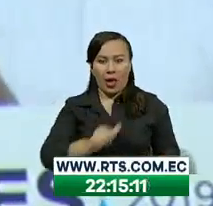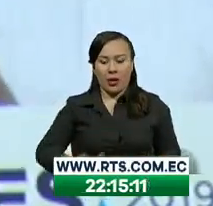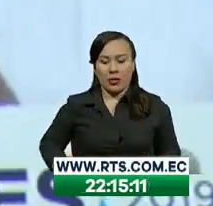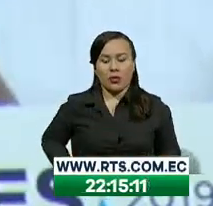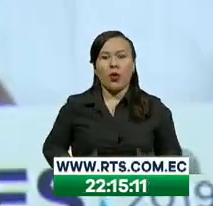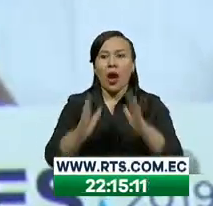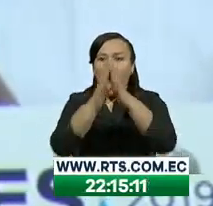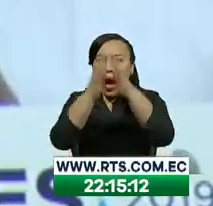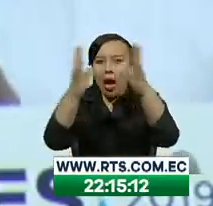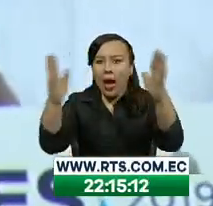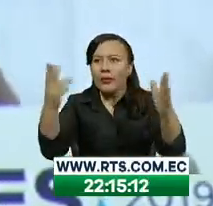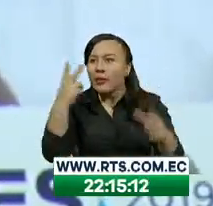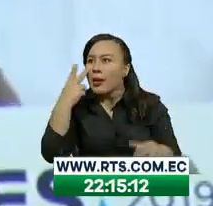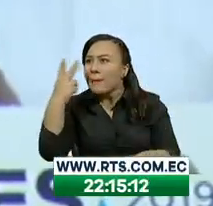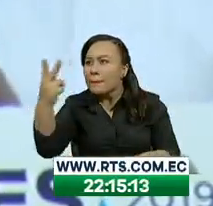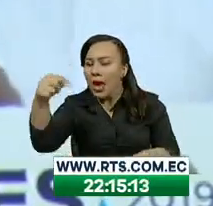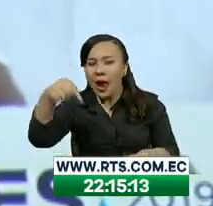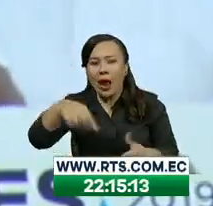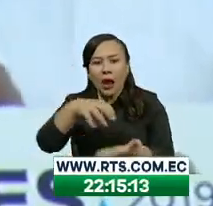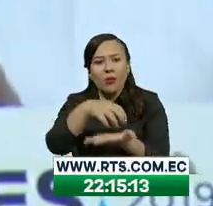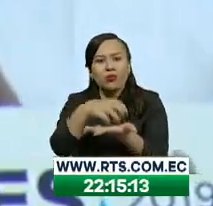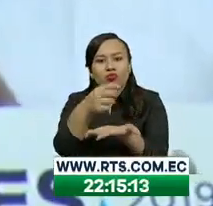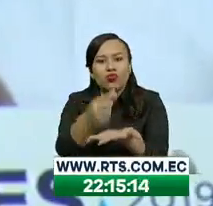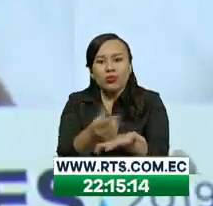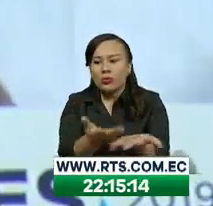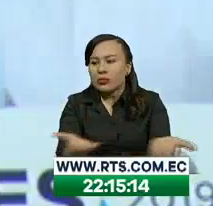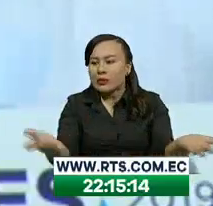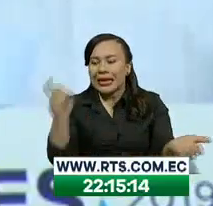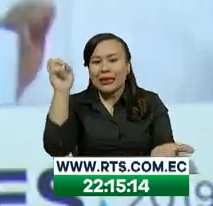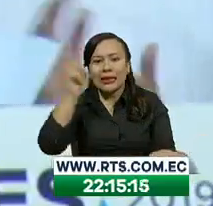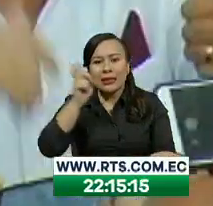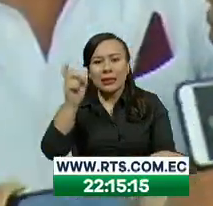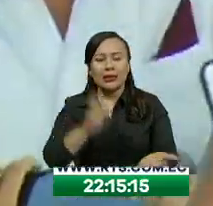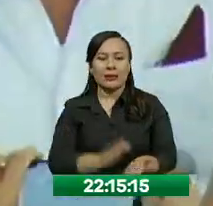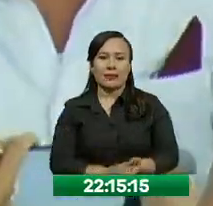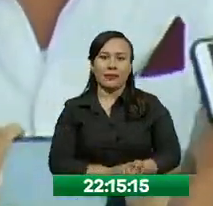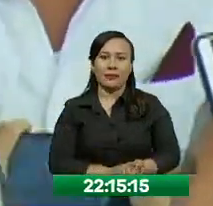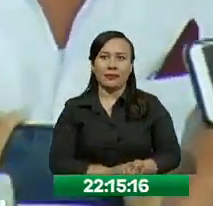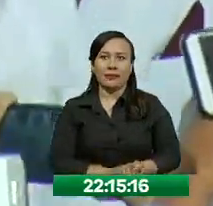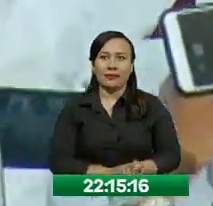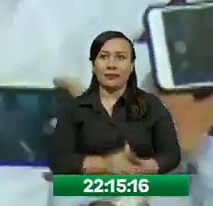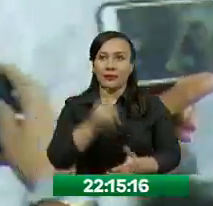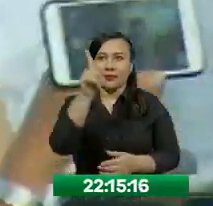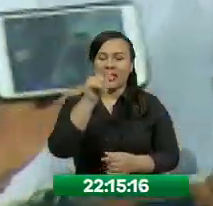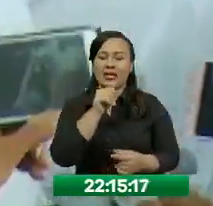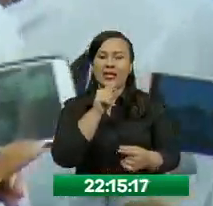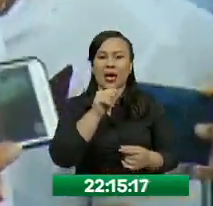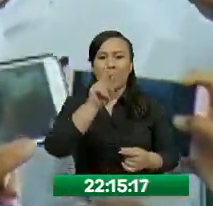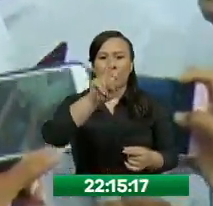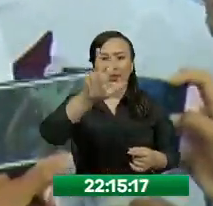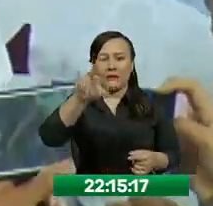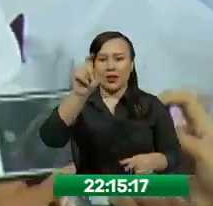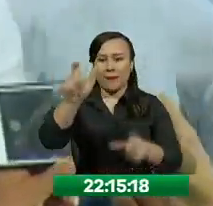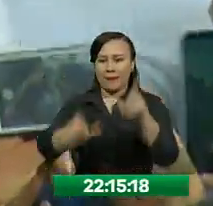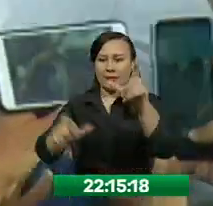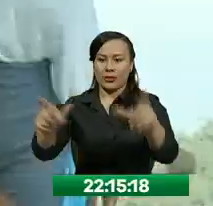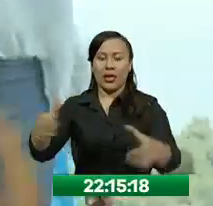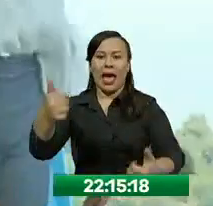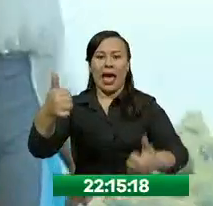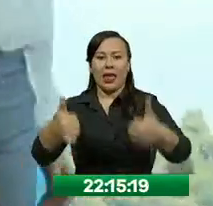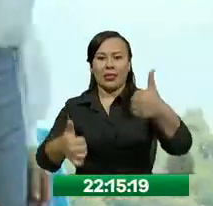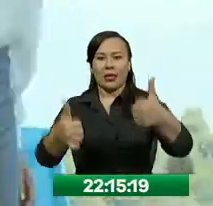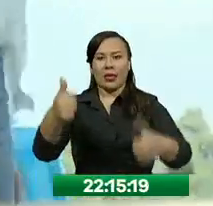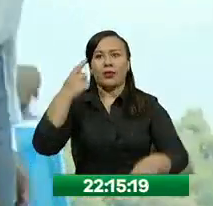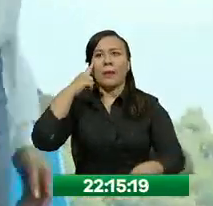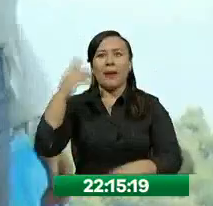grande, como lo merece un gran pueblo como ustedes. En el acto se presentaron 23 de los 25 candidatos a